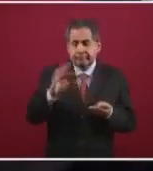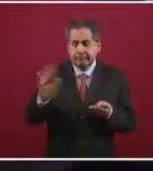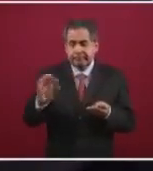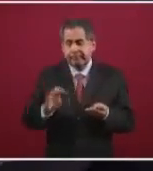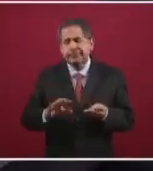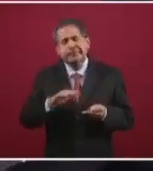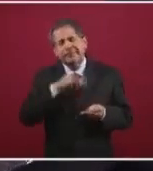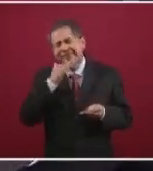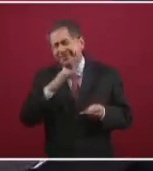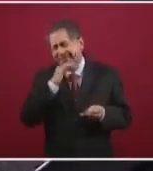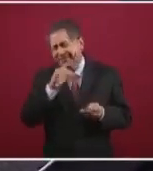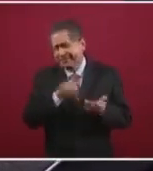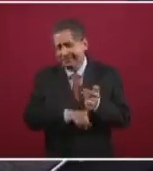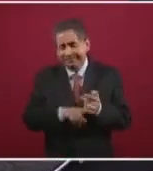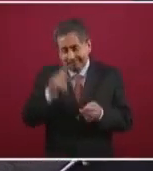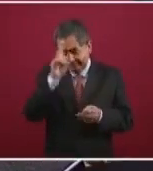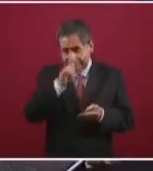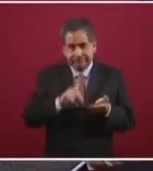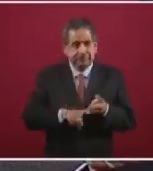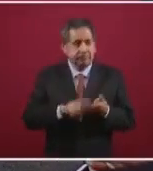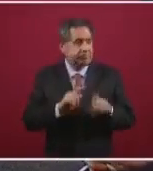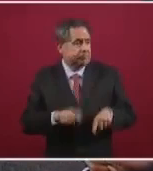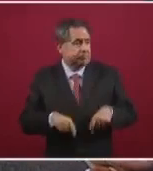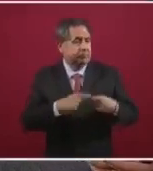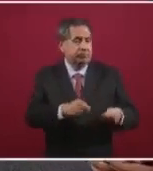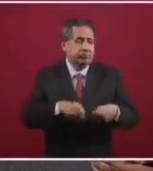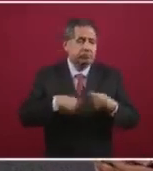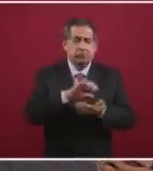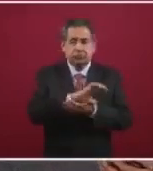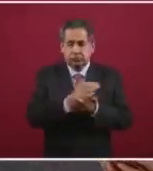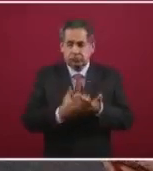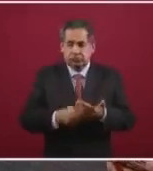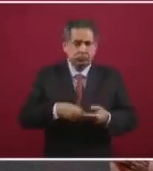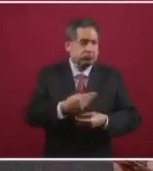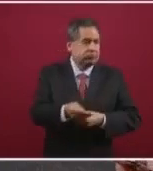Electricidad, la entrega de contratos